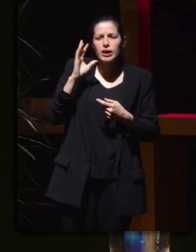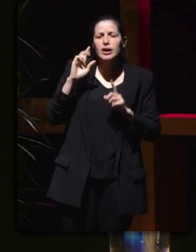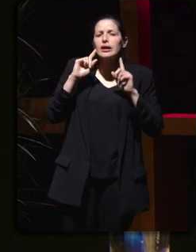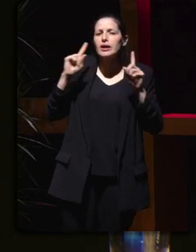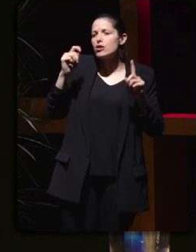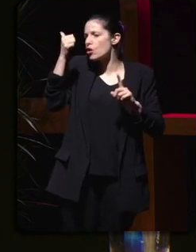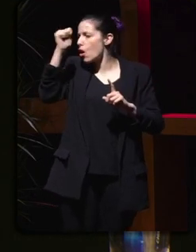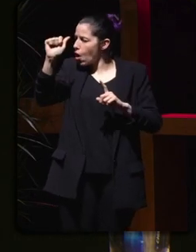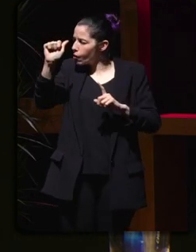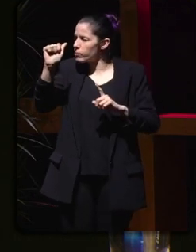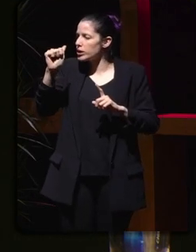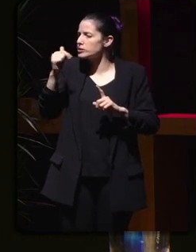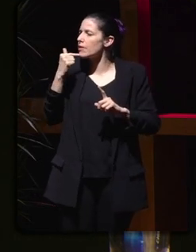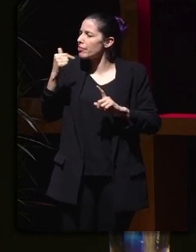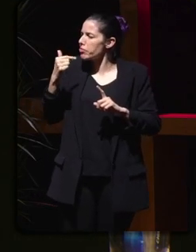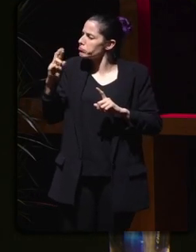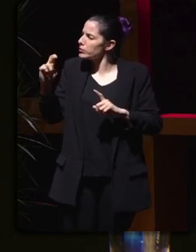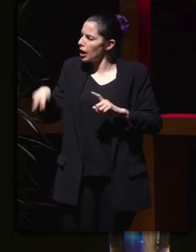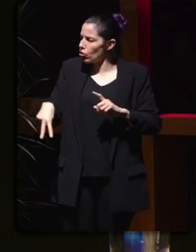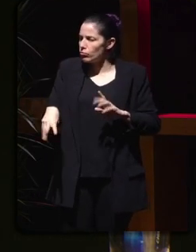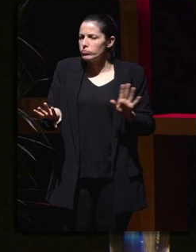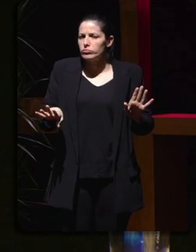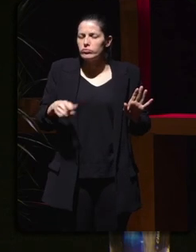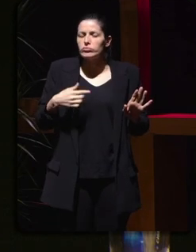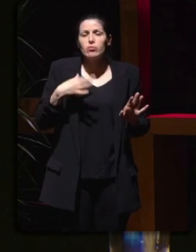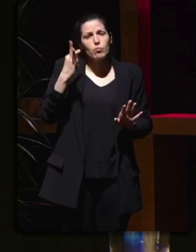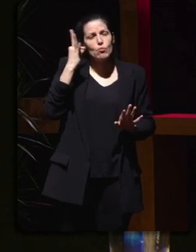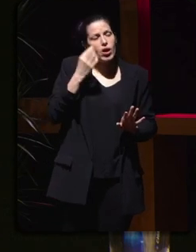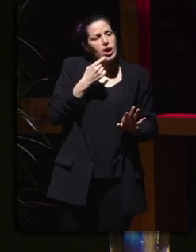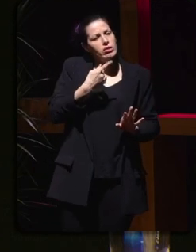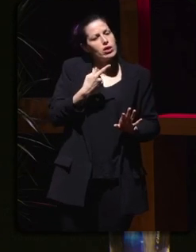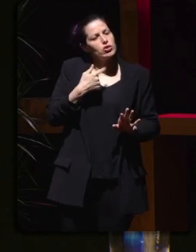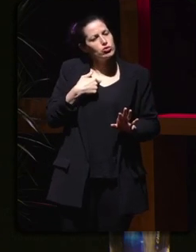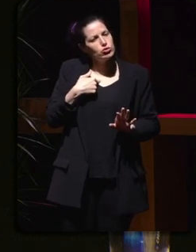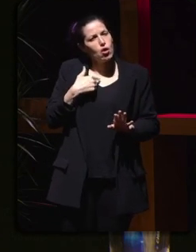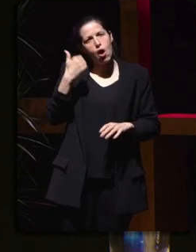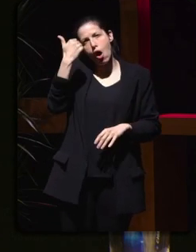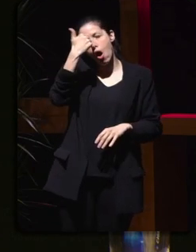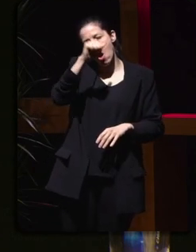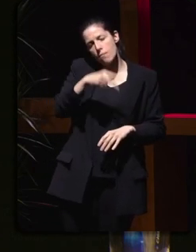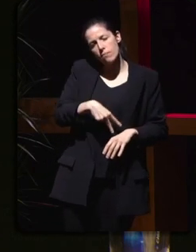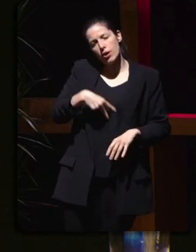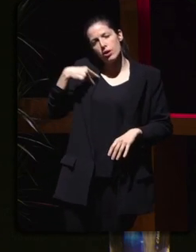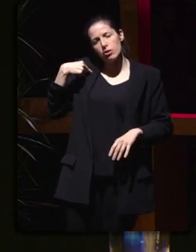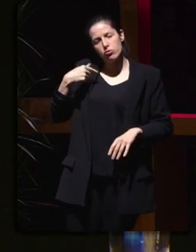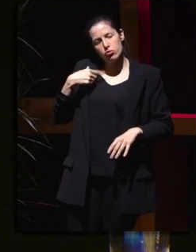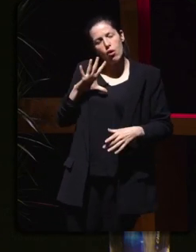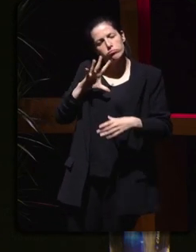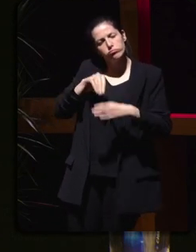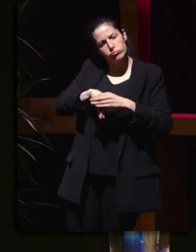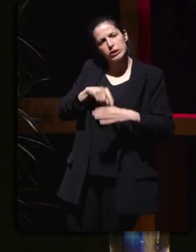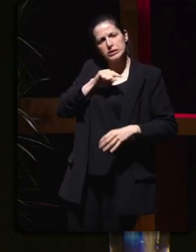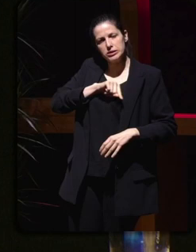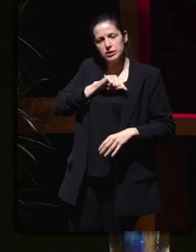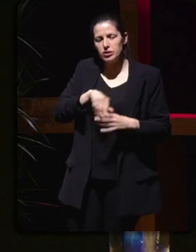si no lo que decimos no les importa nada entonces llega una mujer y dice Es que yo como mujer me siento incluida en el masculino genérico si